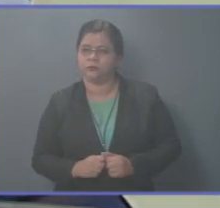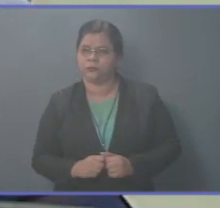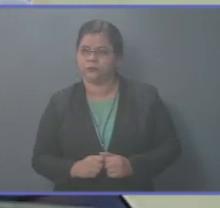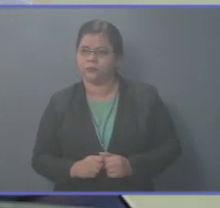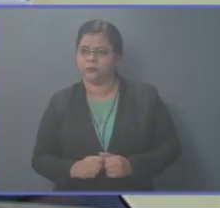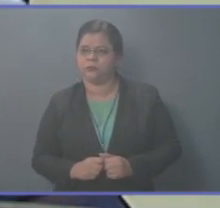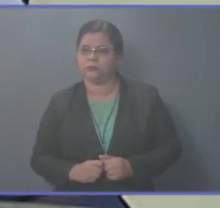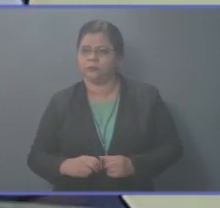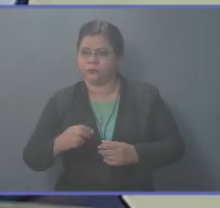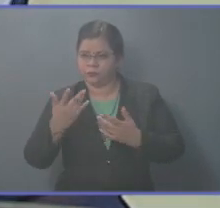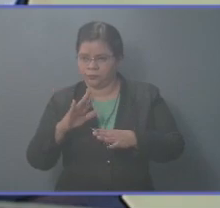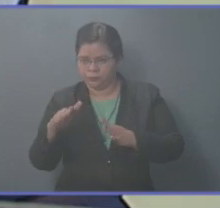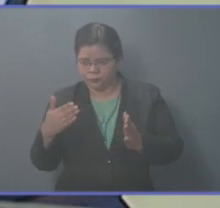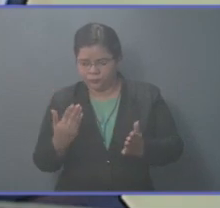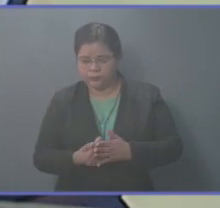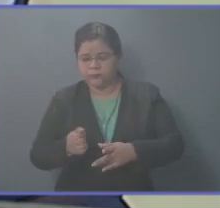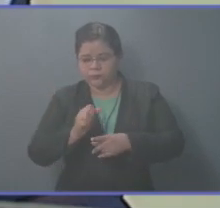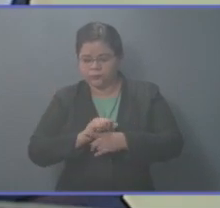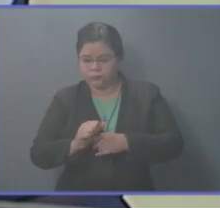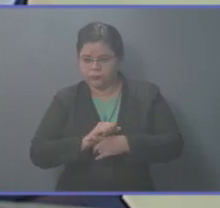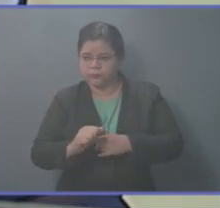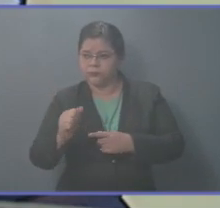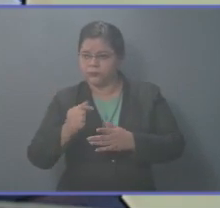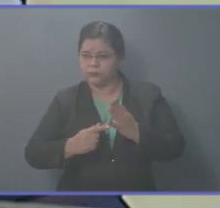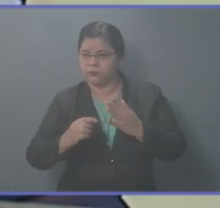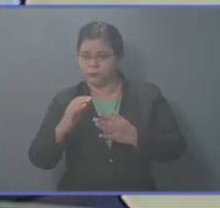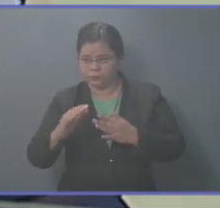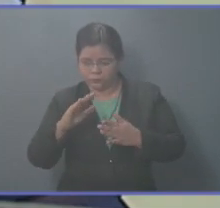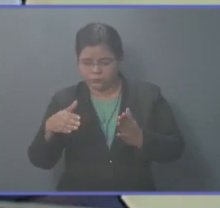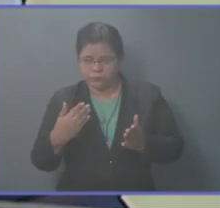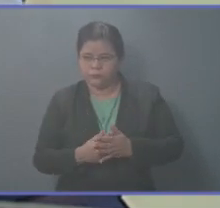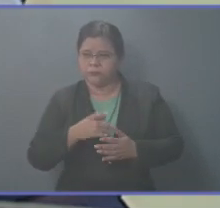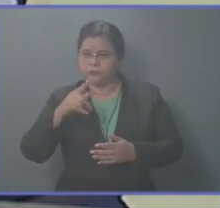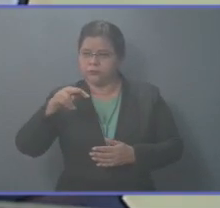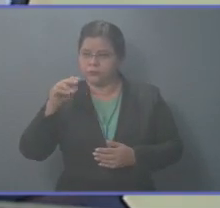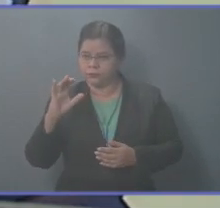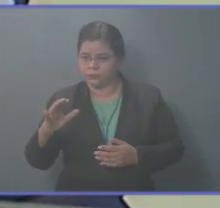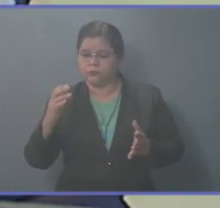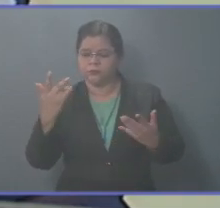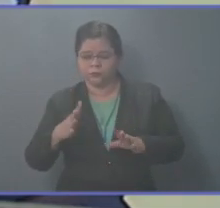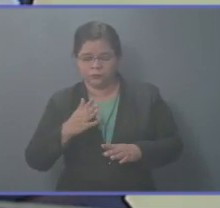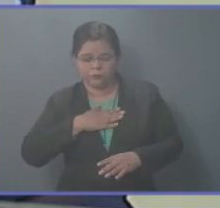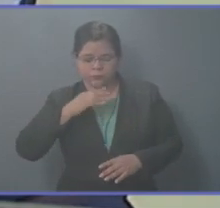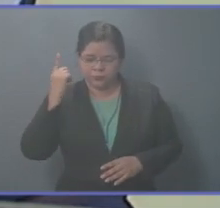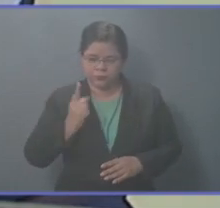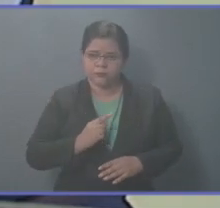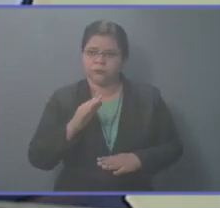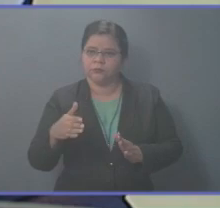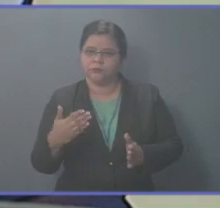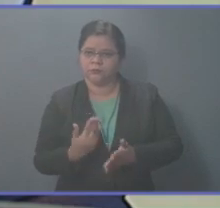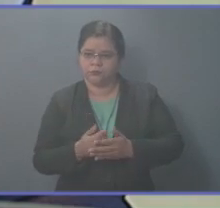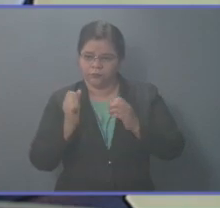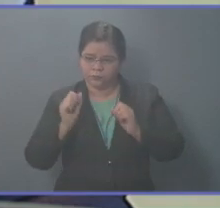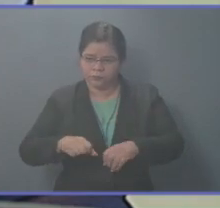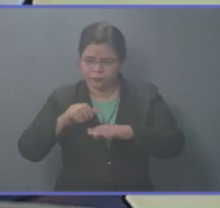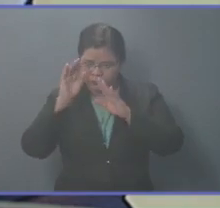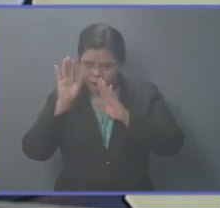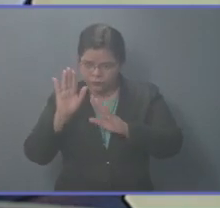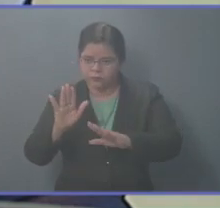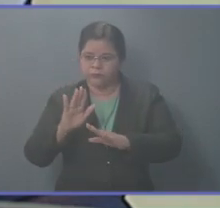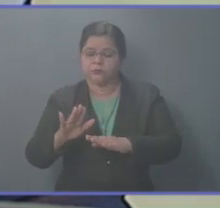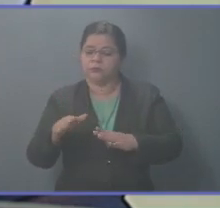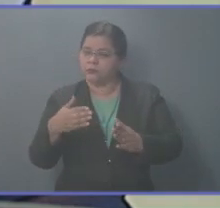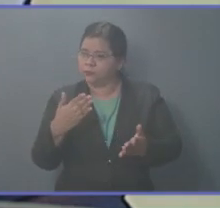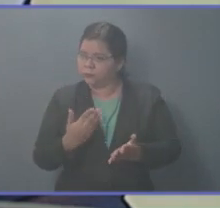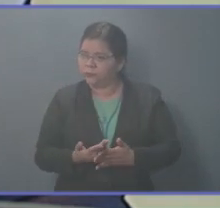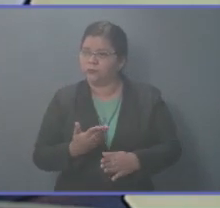En el ejercicio de sus atribuciones, la Policía Nacional Civil también está en la obligación de respetar órdenes